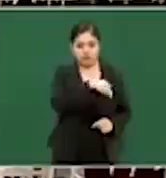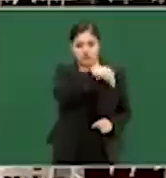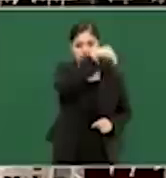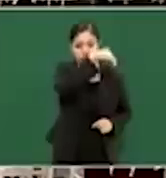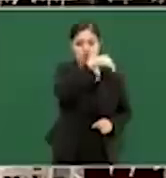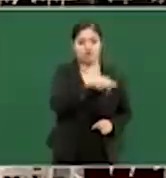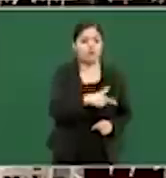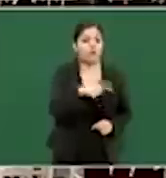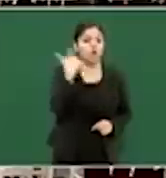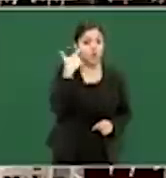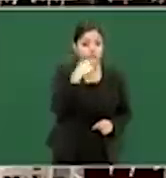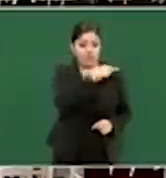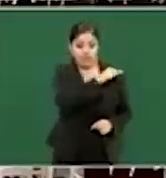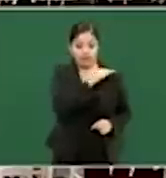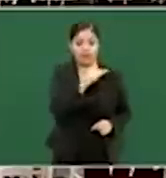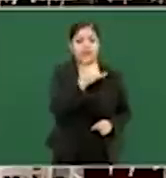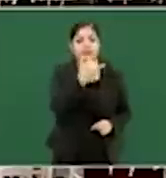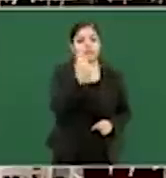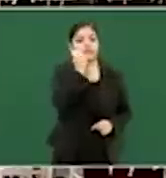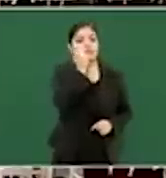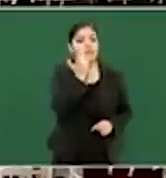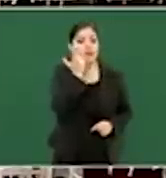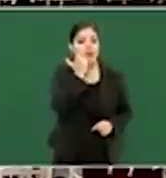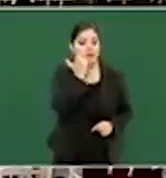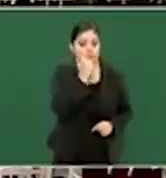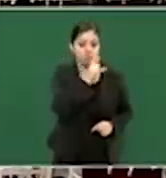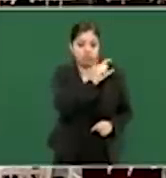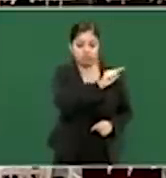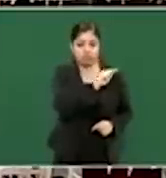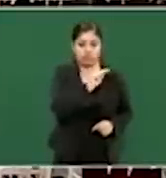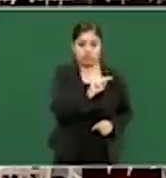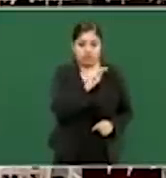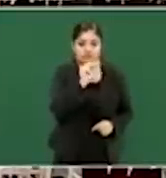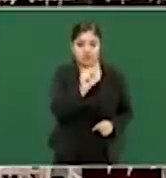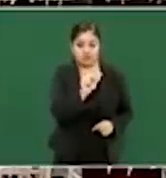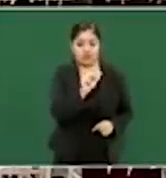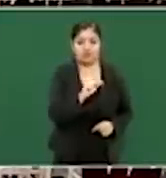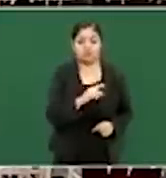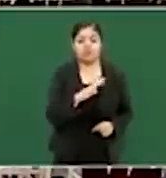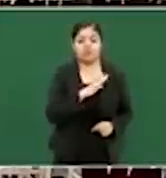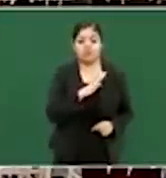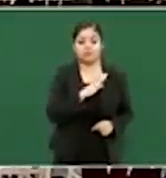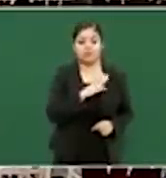Guadalajara y Tlajomulco de Zúñiga. En estas 3